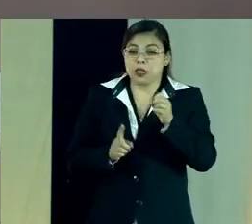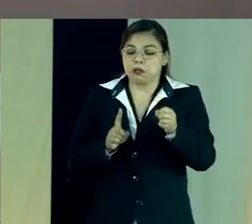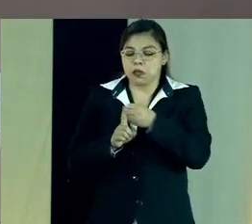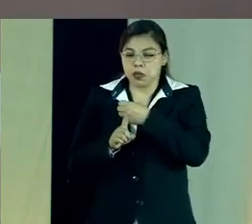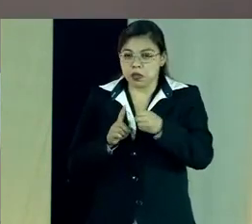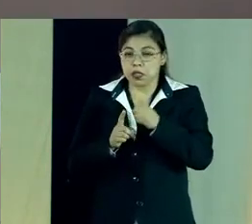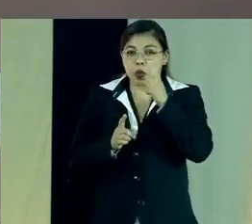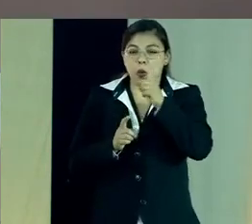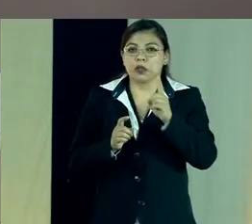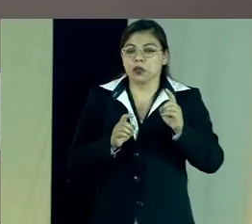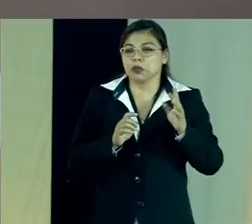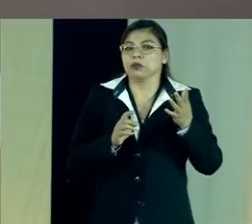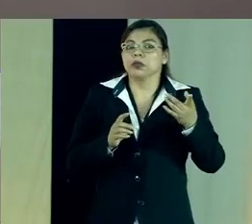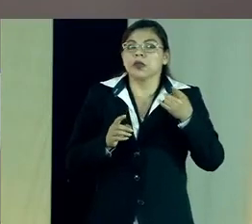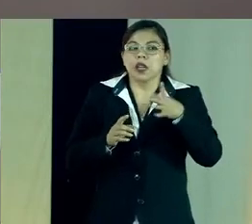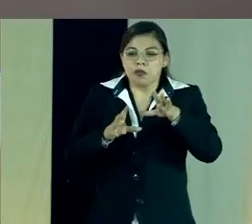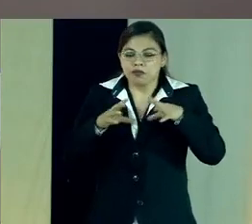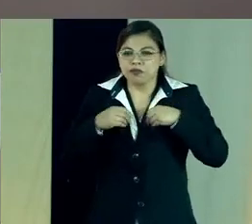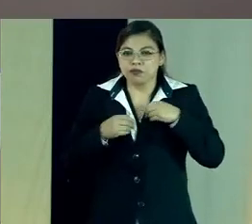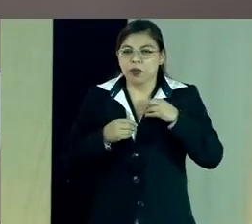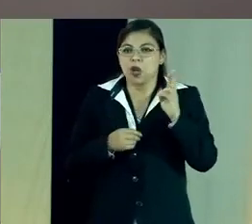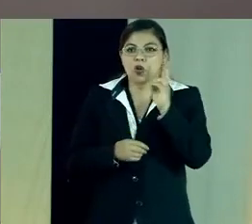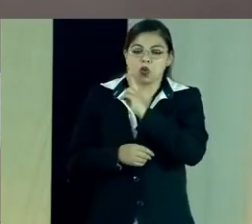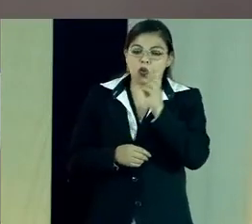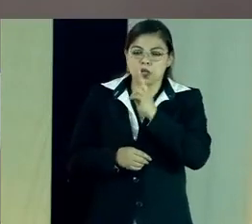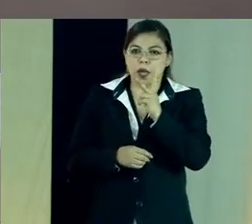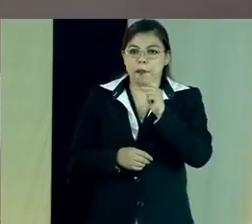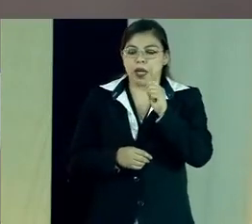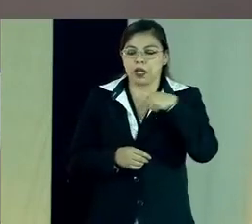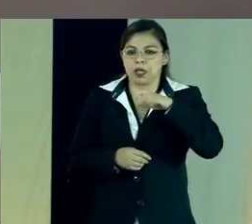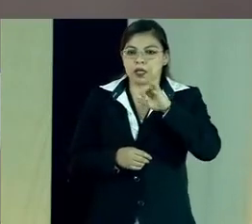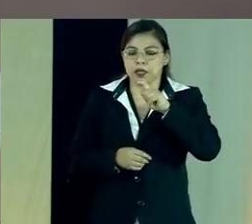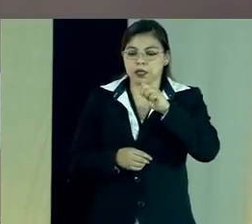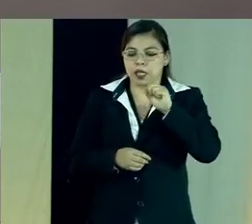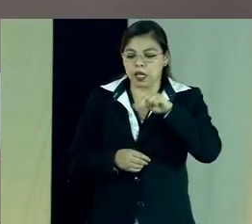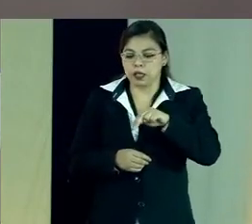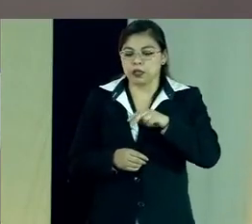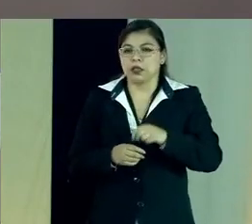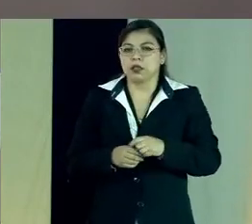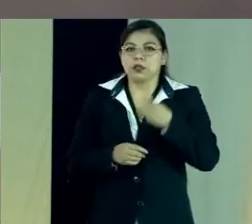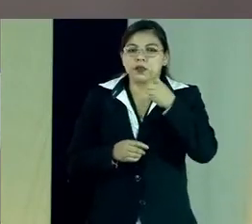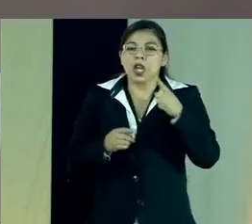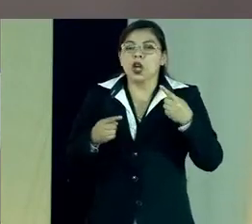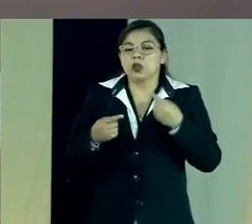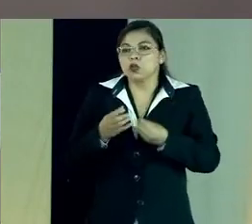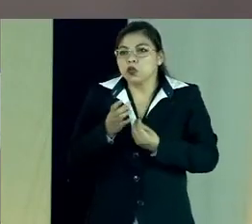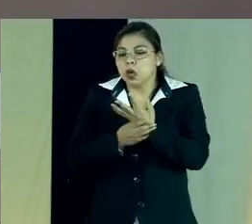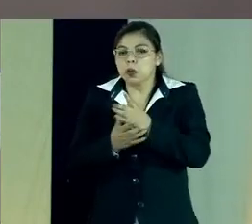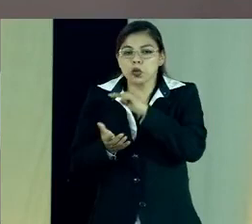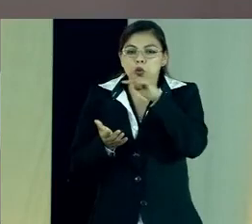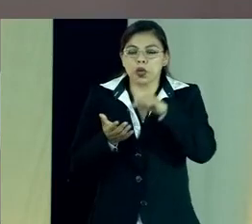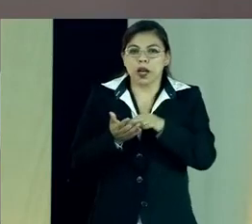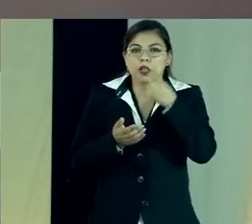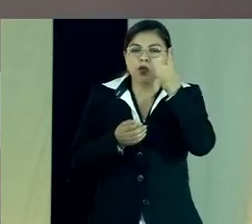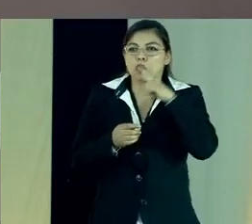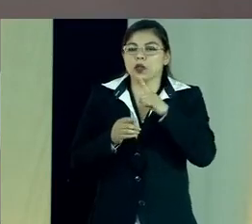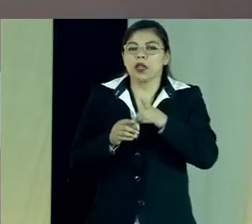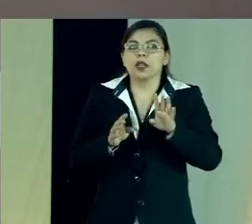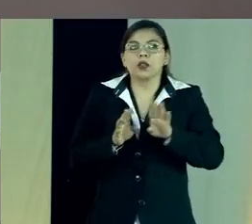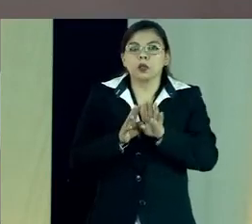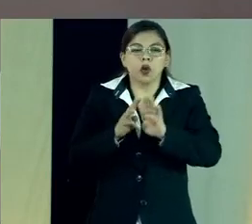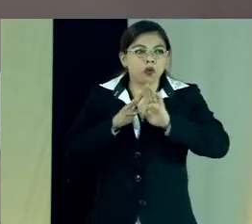la invasión rusa el vecino afganistán había creado enormes campos de refugiados